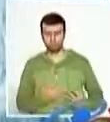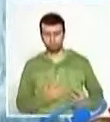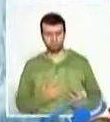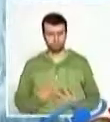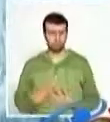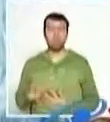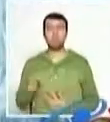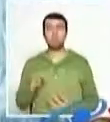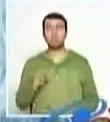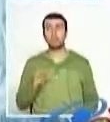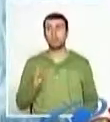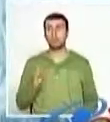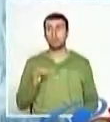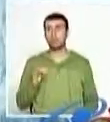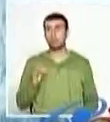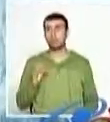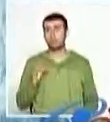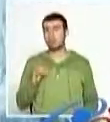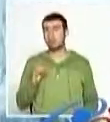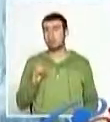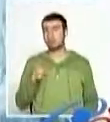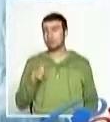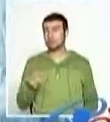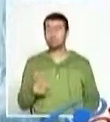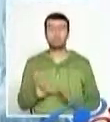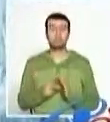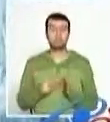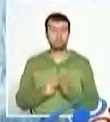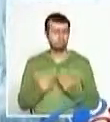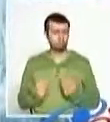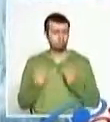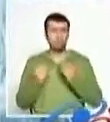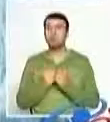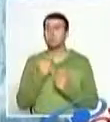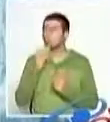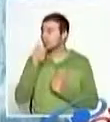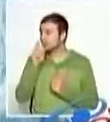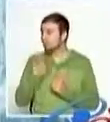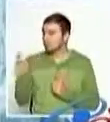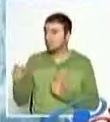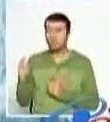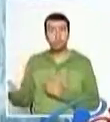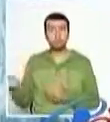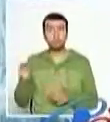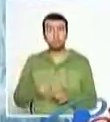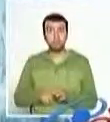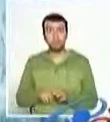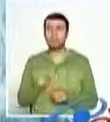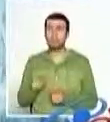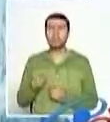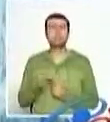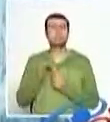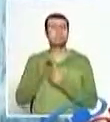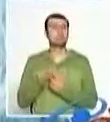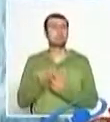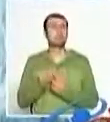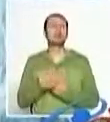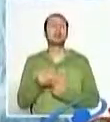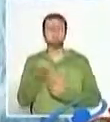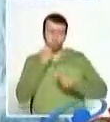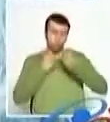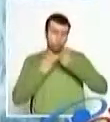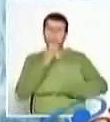resultados excelentes, teniendo en cuenta que todo paciente que nosotros tratamos tiene que meterse en un régimen especial de dietética